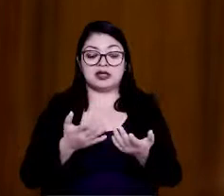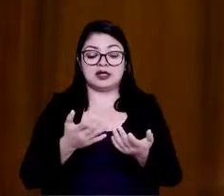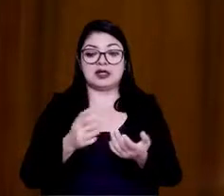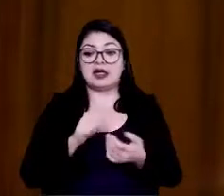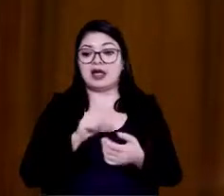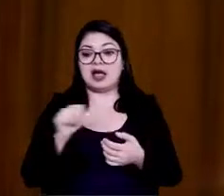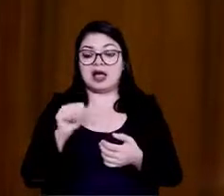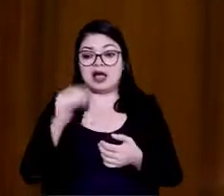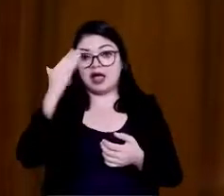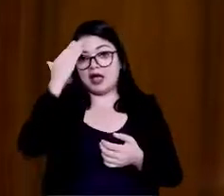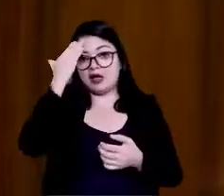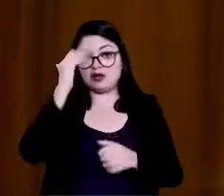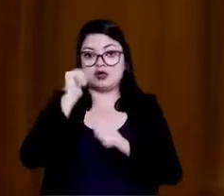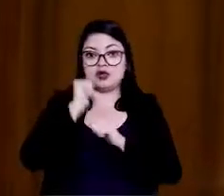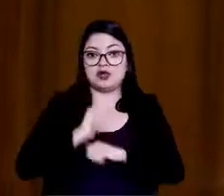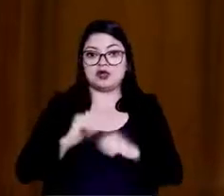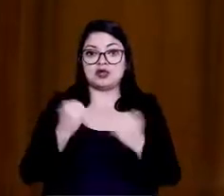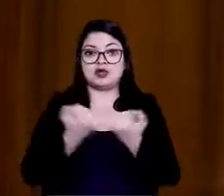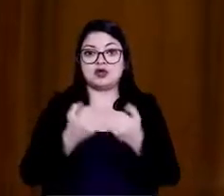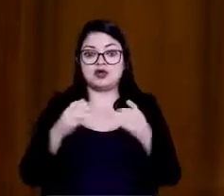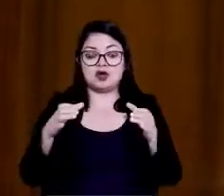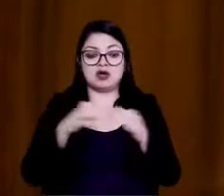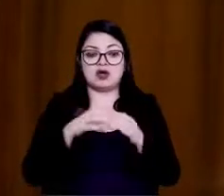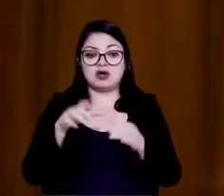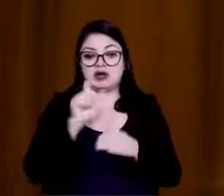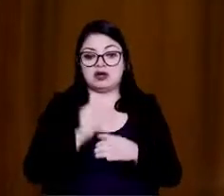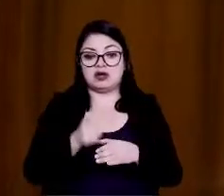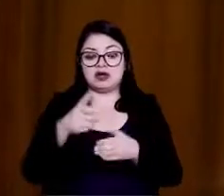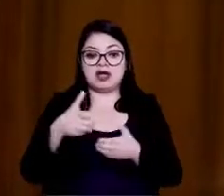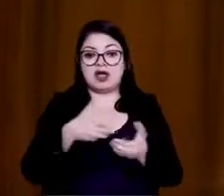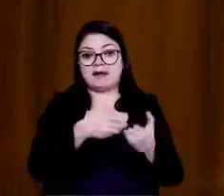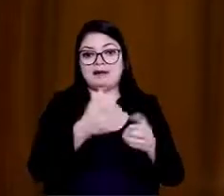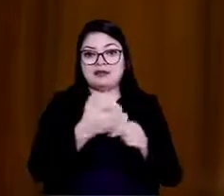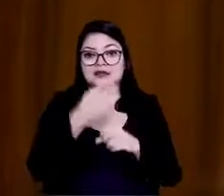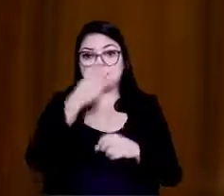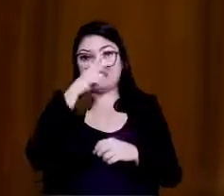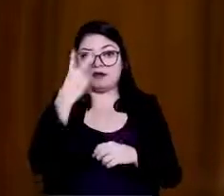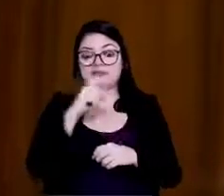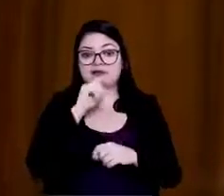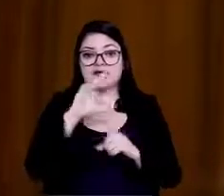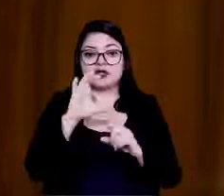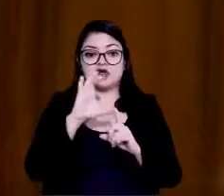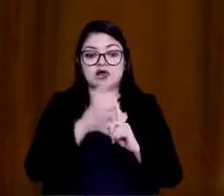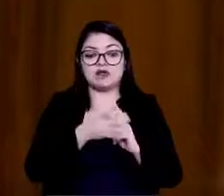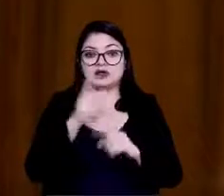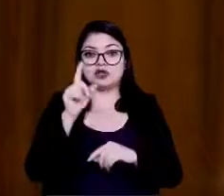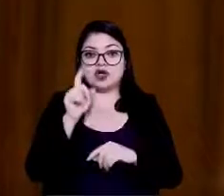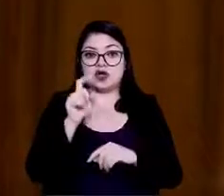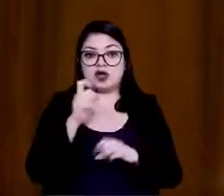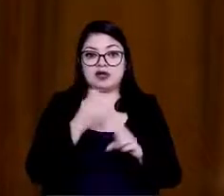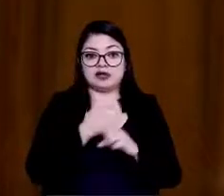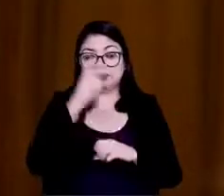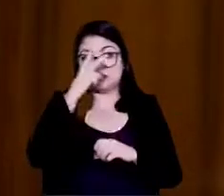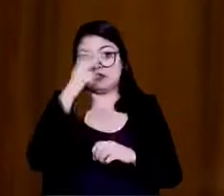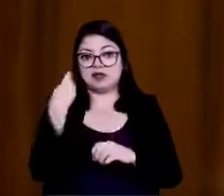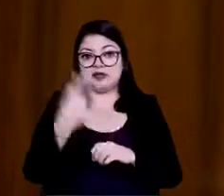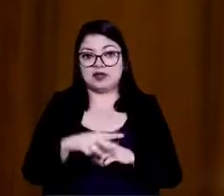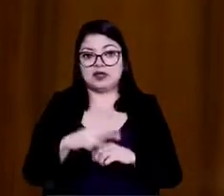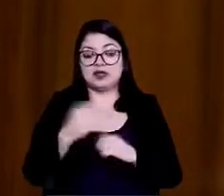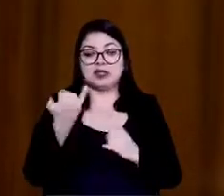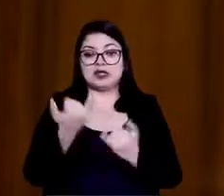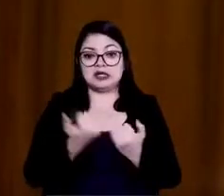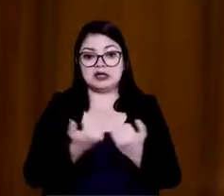que las autoridades como la Junta de Caminos del Estado de México, la Comisión del Agua del Estado de México y